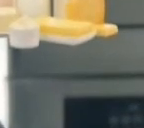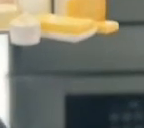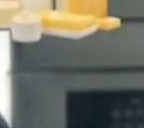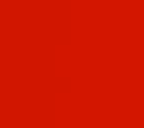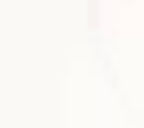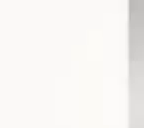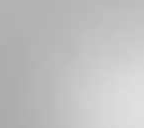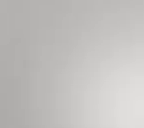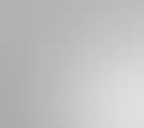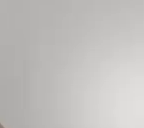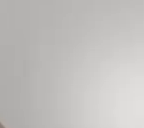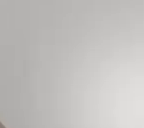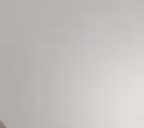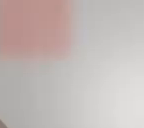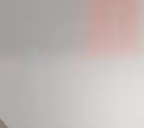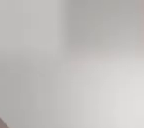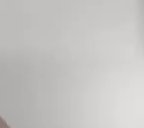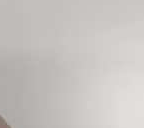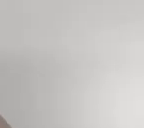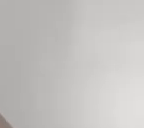energía.